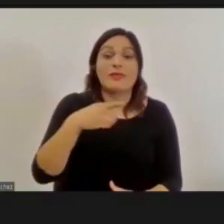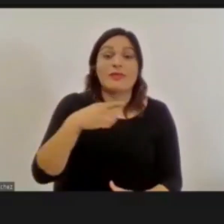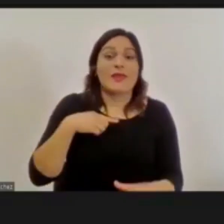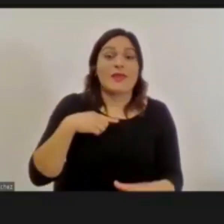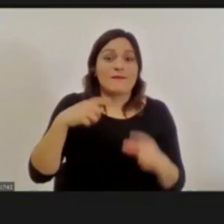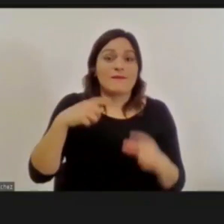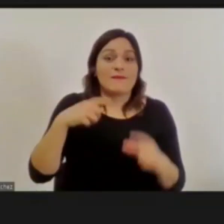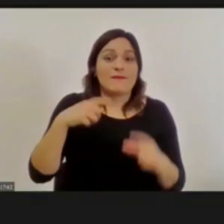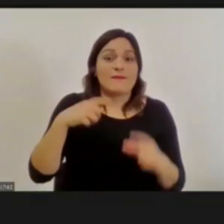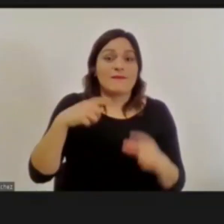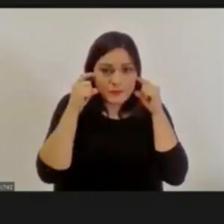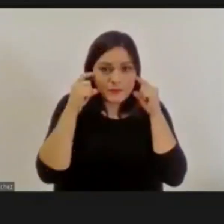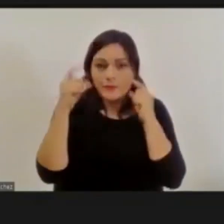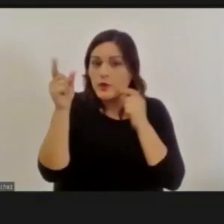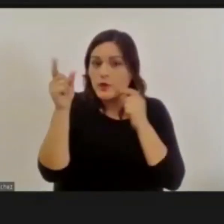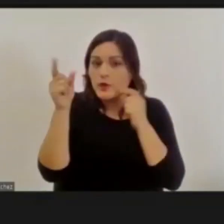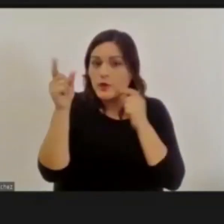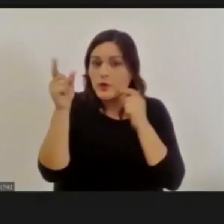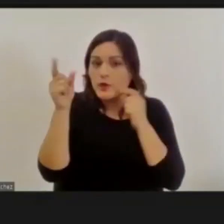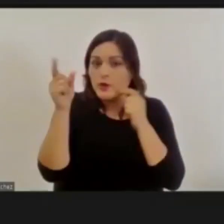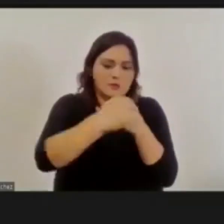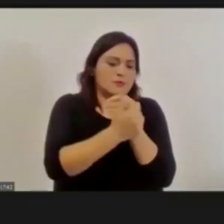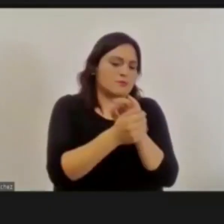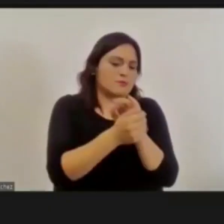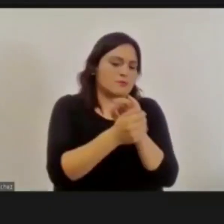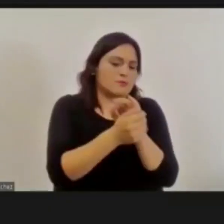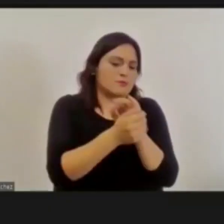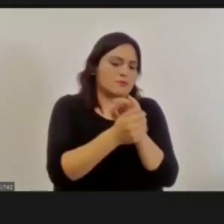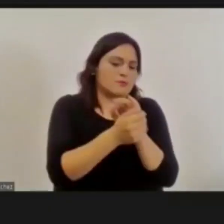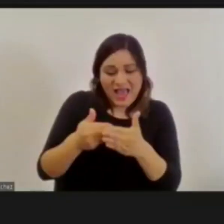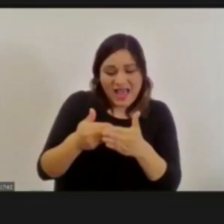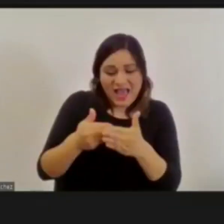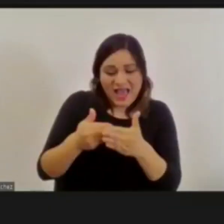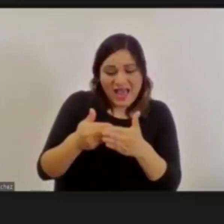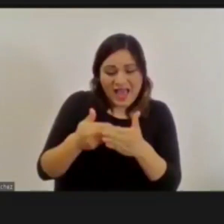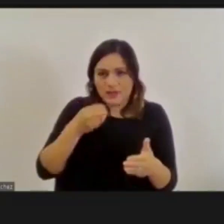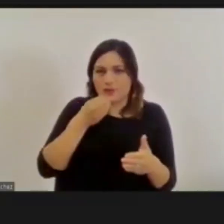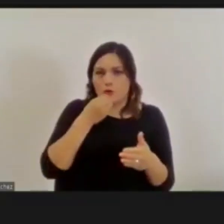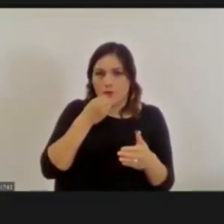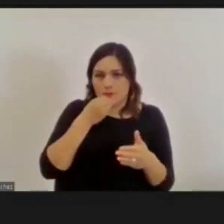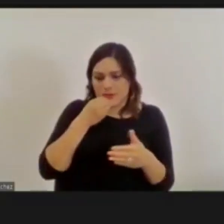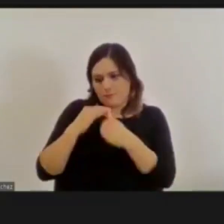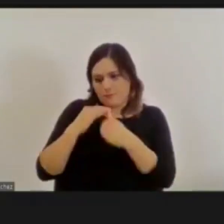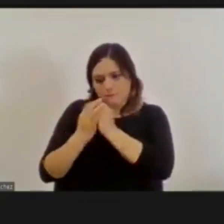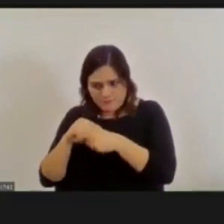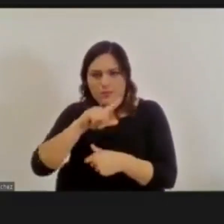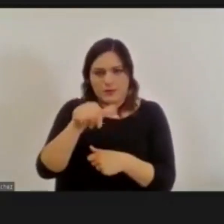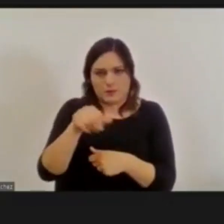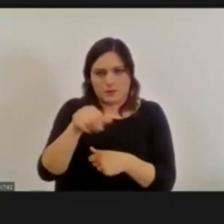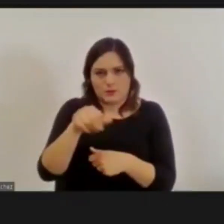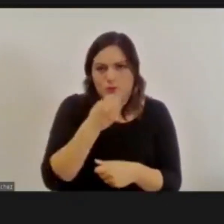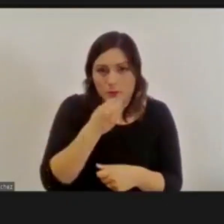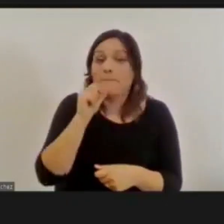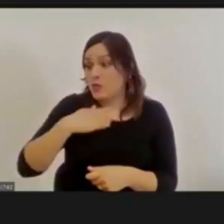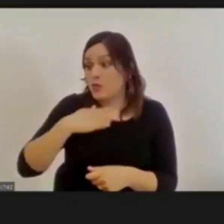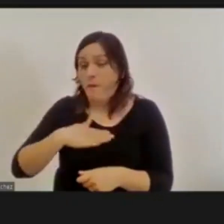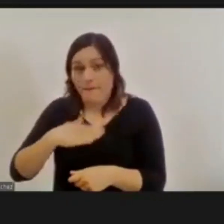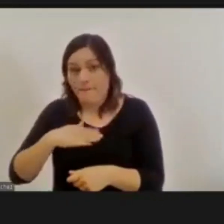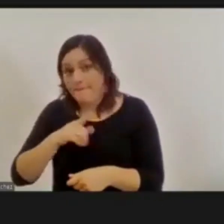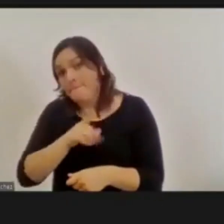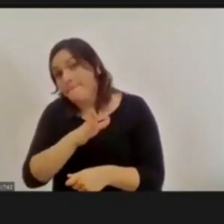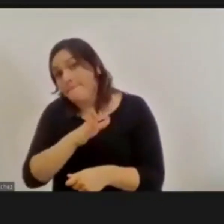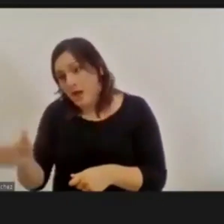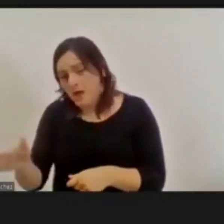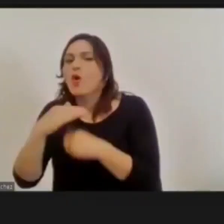cubrebocas. No olvides lavar tus manos antes de cada comida y después de ir al baño. Cuida a tus hermanos pequeños